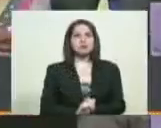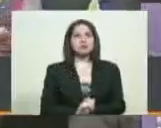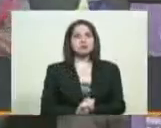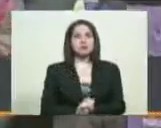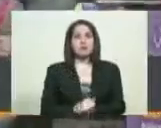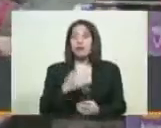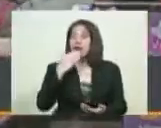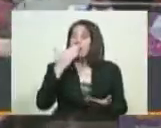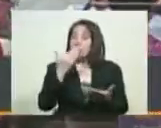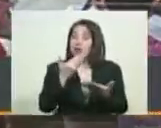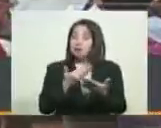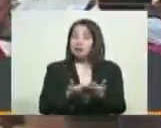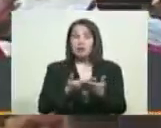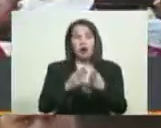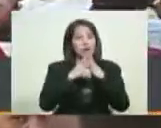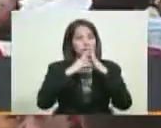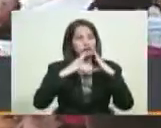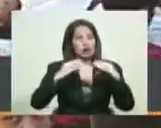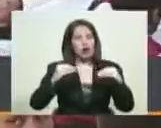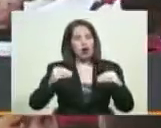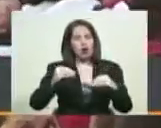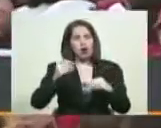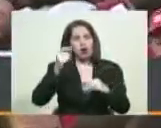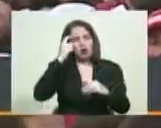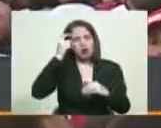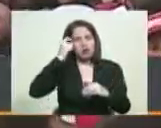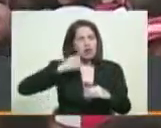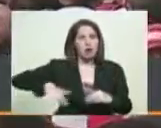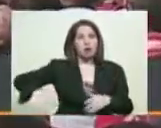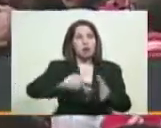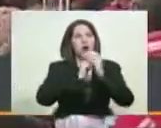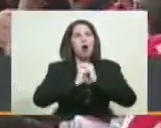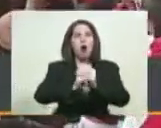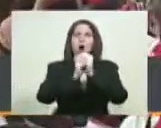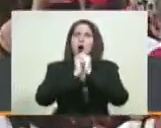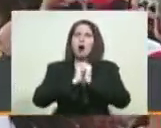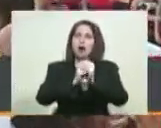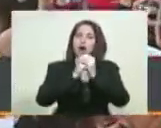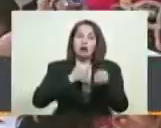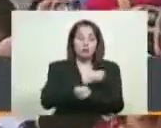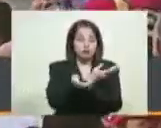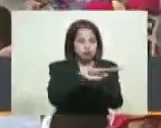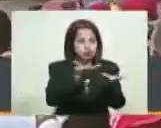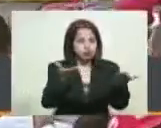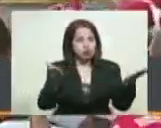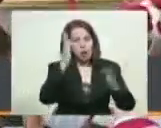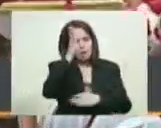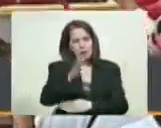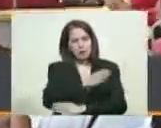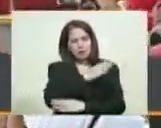Yo le pido al pueblo todos los días que ore por mí y me dé sus bendiciones.